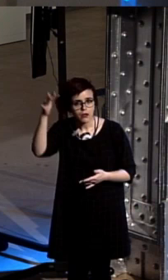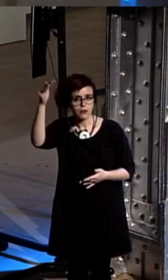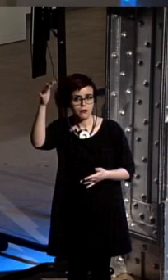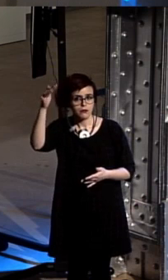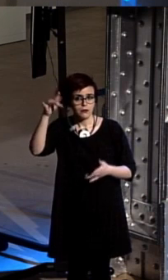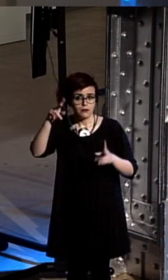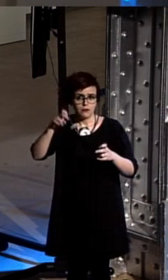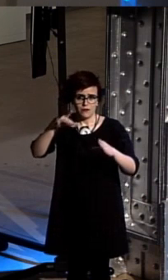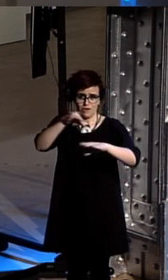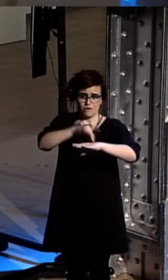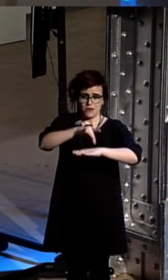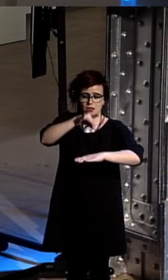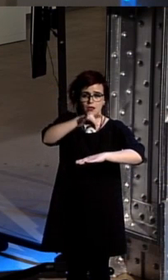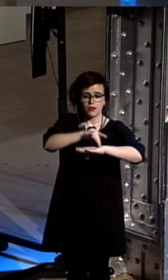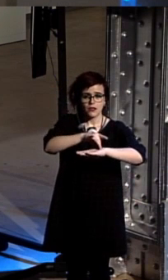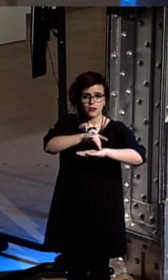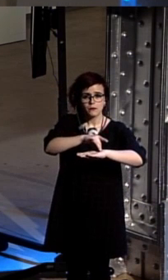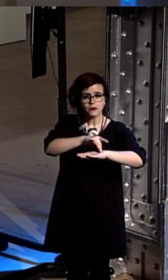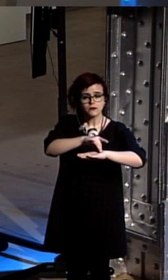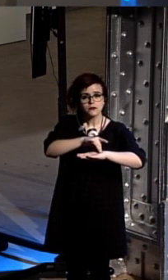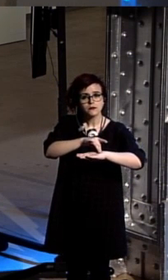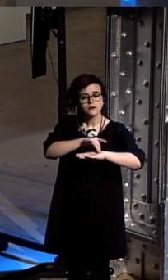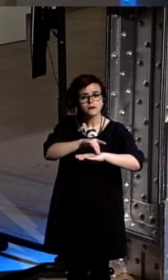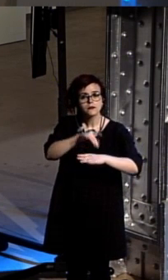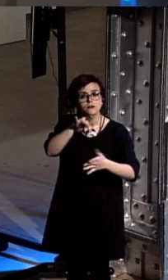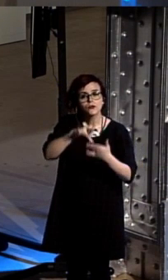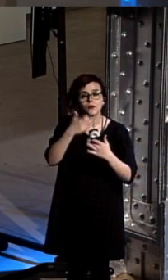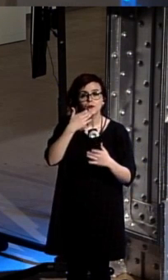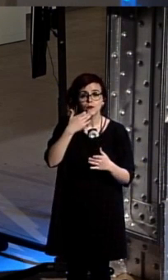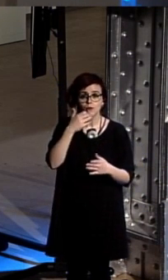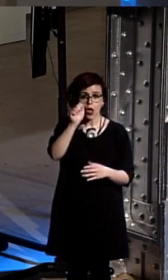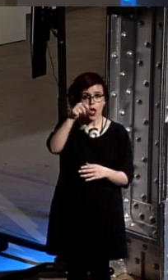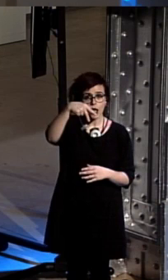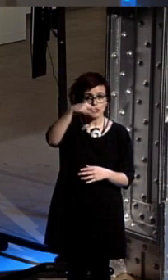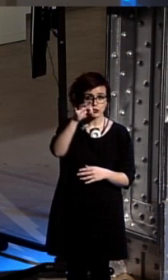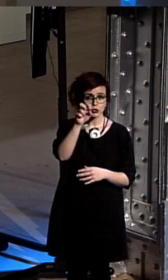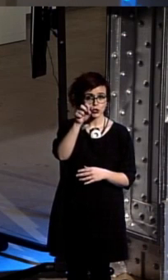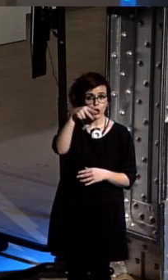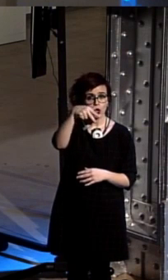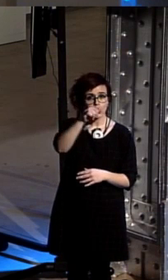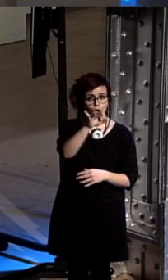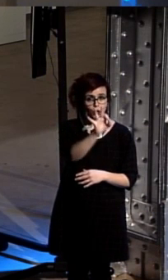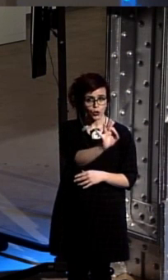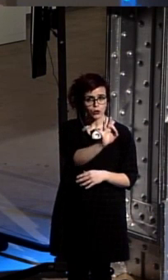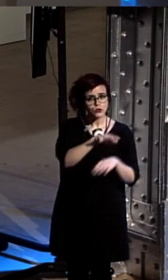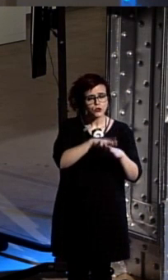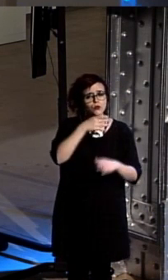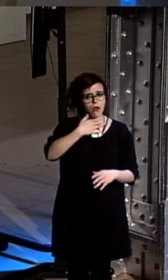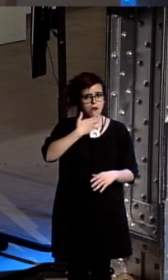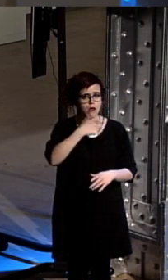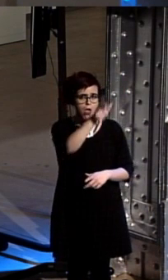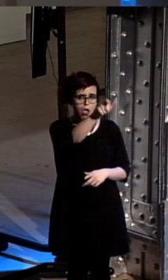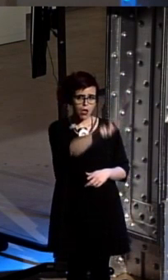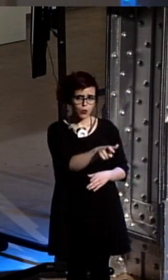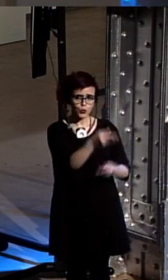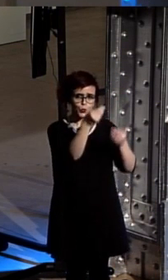gran número de científicos, neurocientíficos, Antonio es uno de los buenos ejemplos, que nos han ayudado